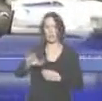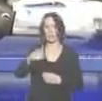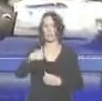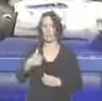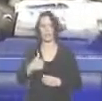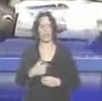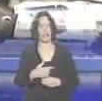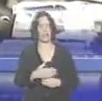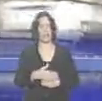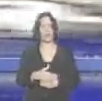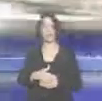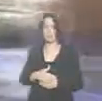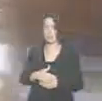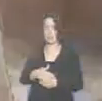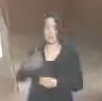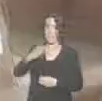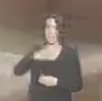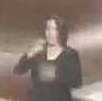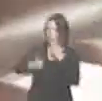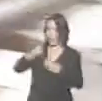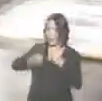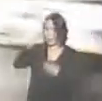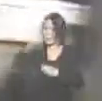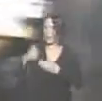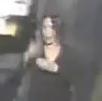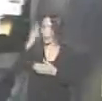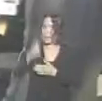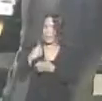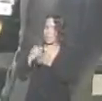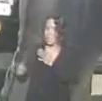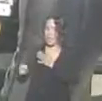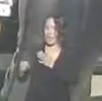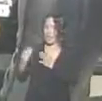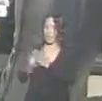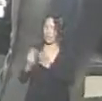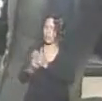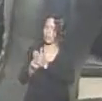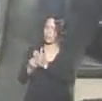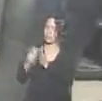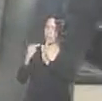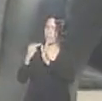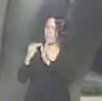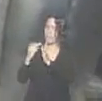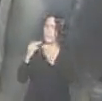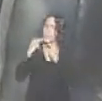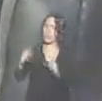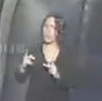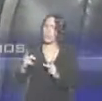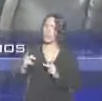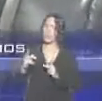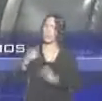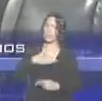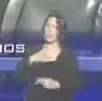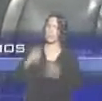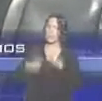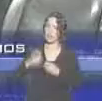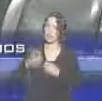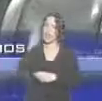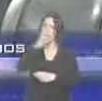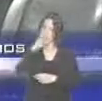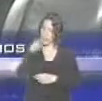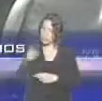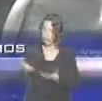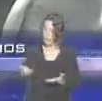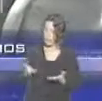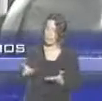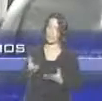mío. Es problema mío porque se paga con fondos públicos, señor secretario. Es problema mío porque se paga con fondos públicos. Y por eso que usted está aquí ante